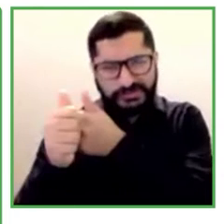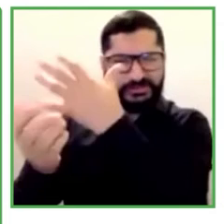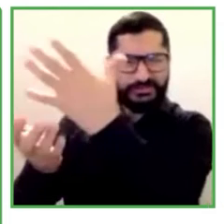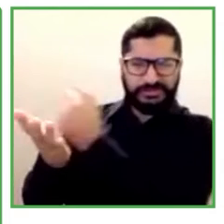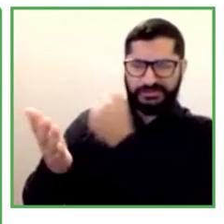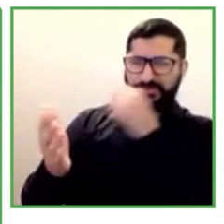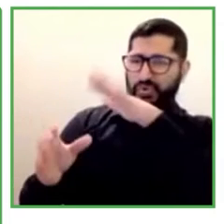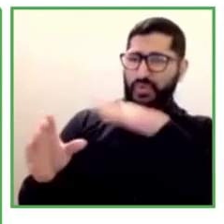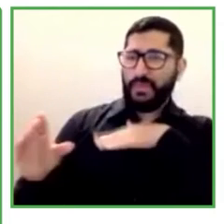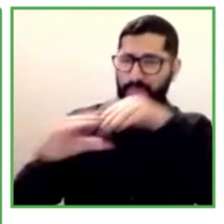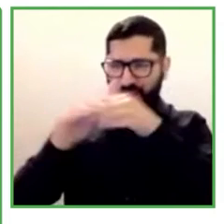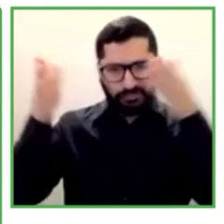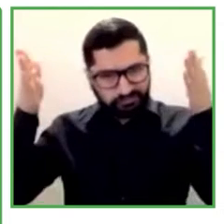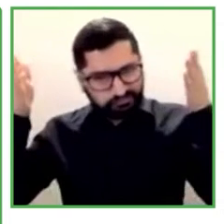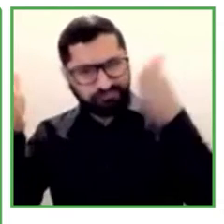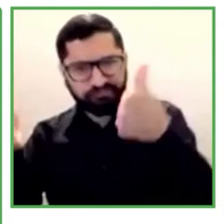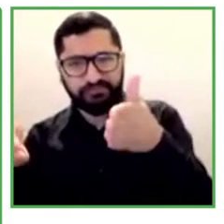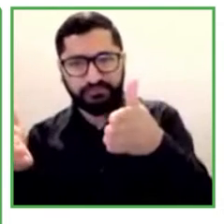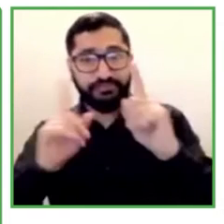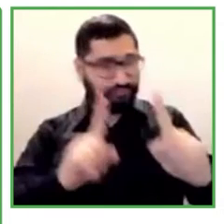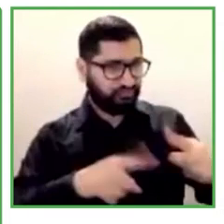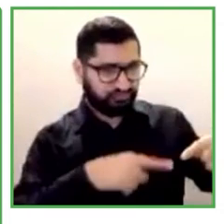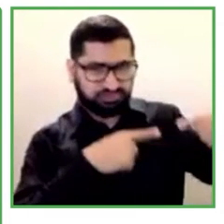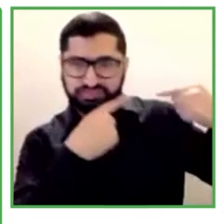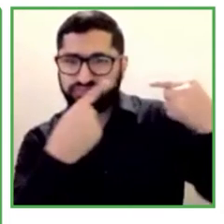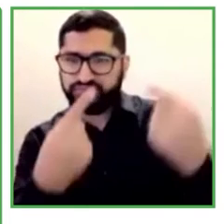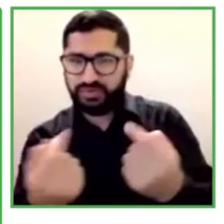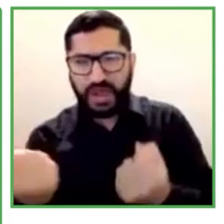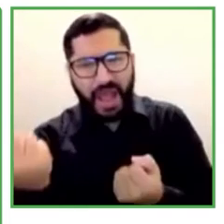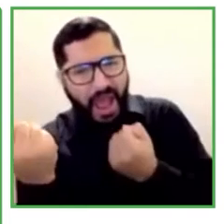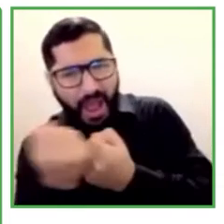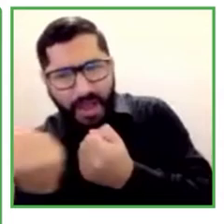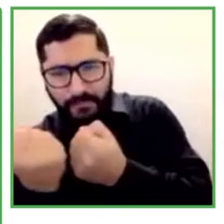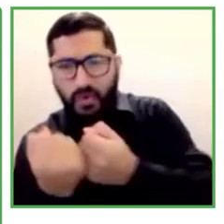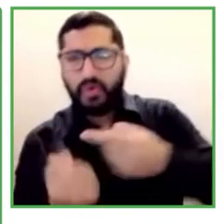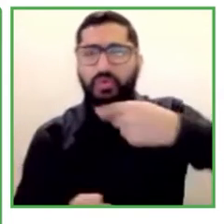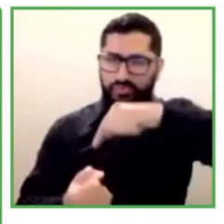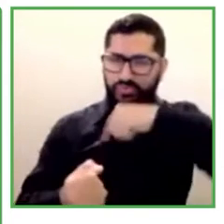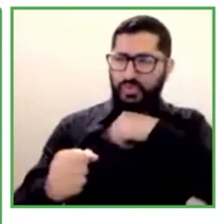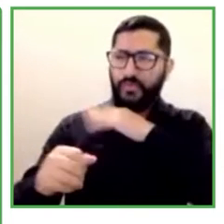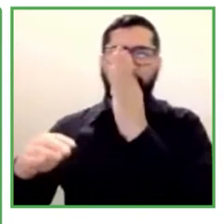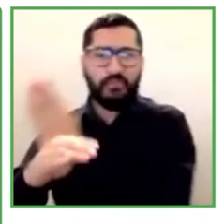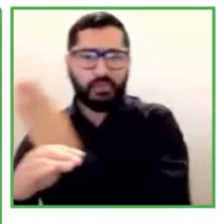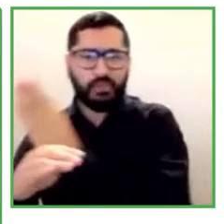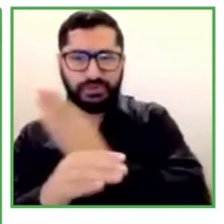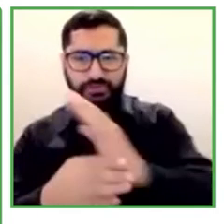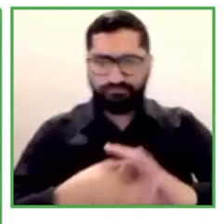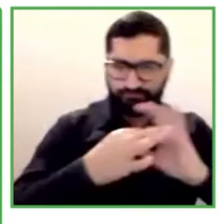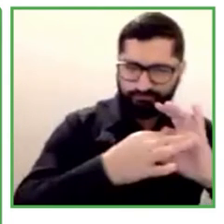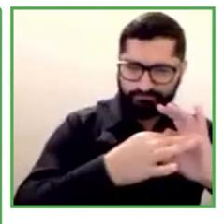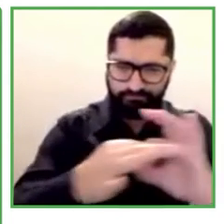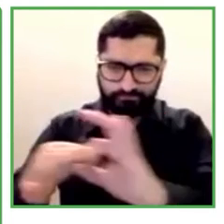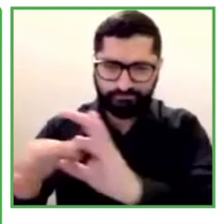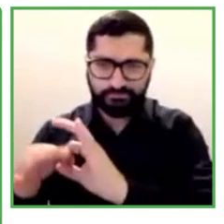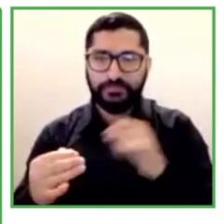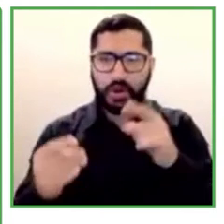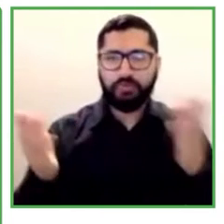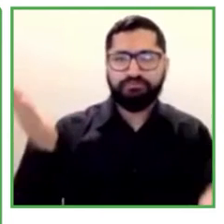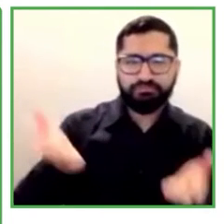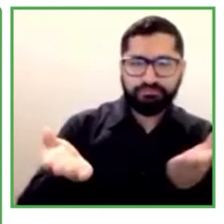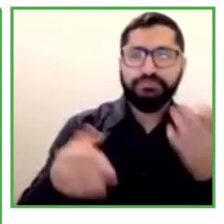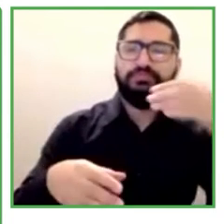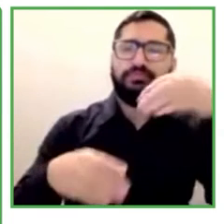mantener un apoyo a nuestros colaboradores, una compañía, a promover también algunos servicios de acompañamiento, de